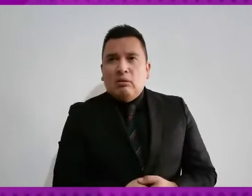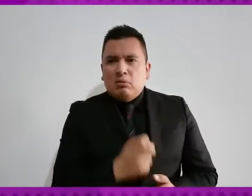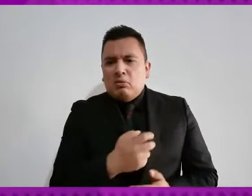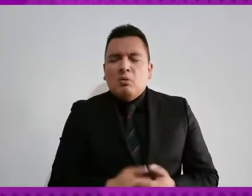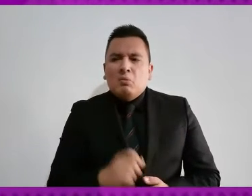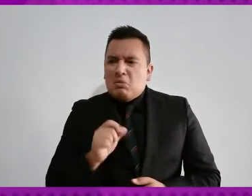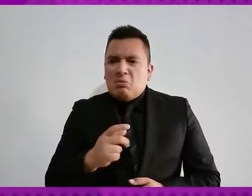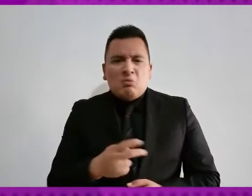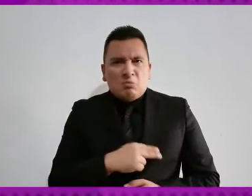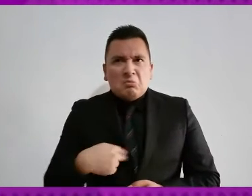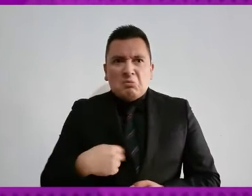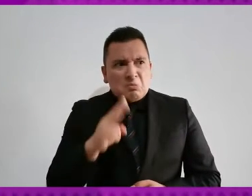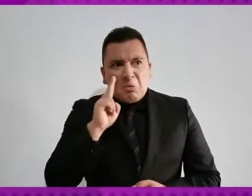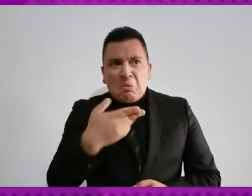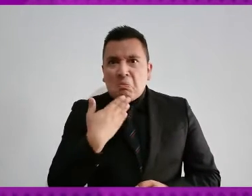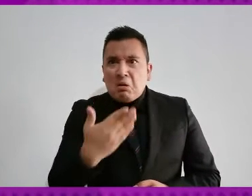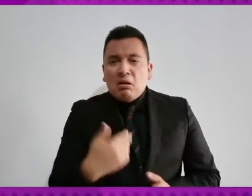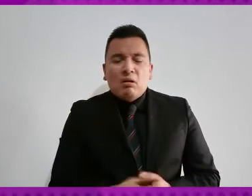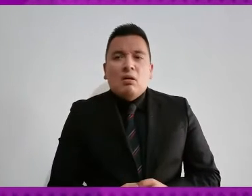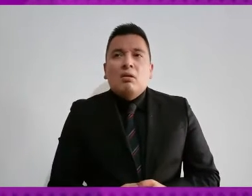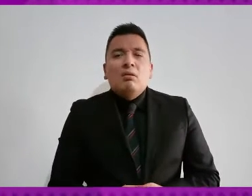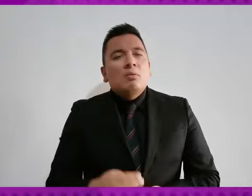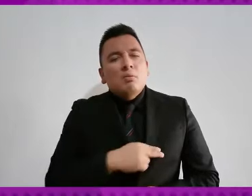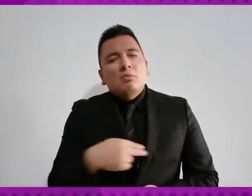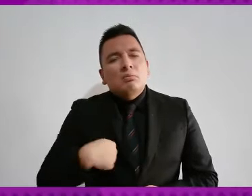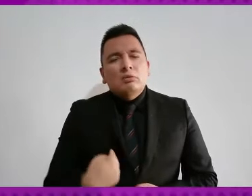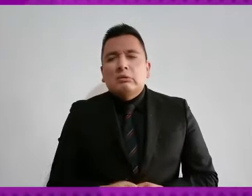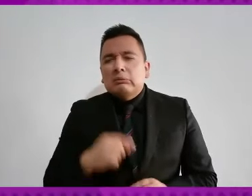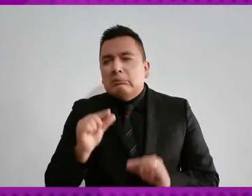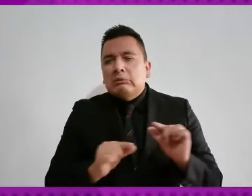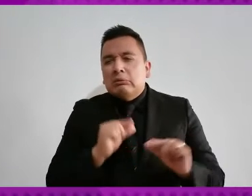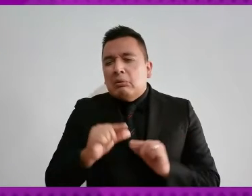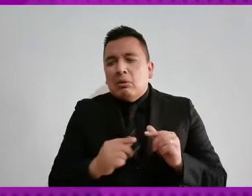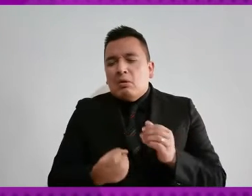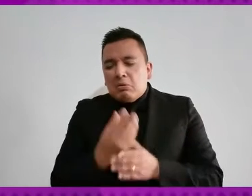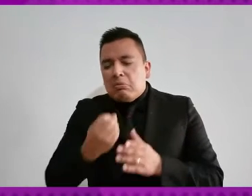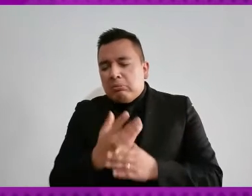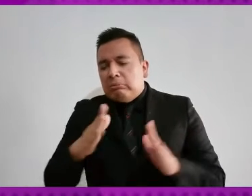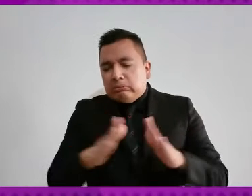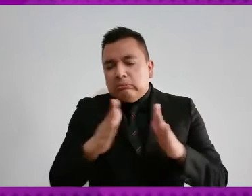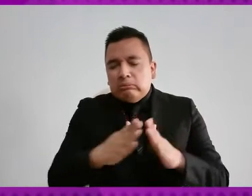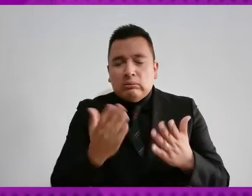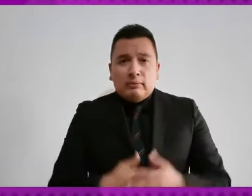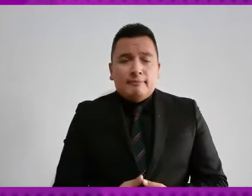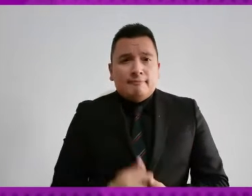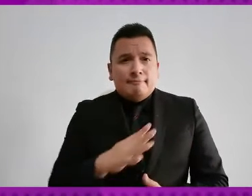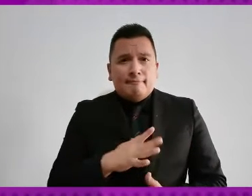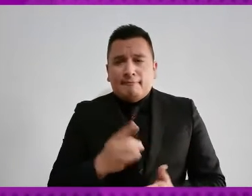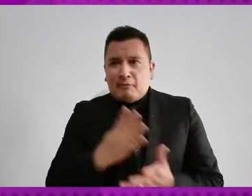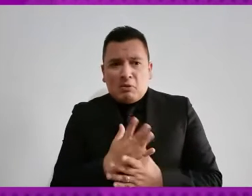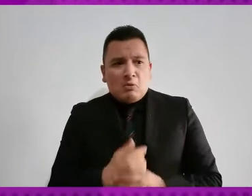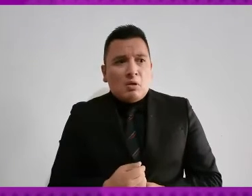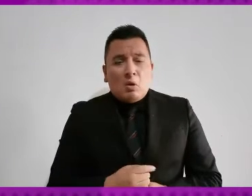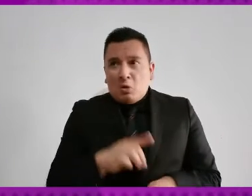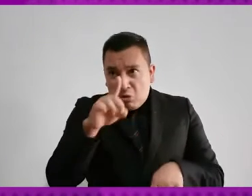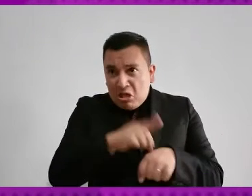anticipado, funcionó y funcionó muy bien. Es decir, estamos abriendo un nuevo esquema de participación ciudadana donde ya no solo es el día de la